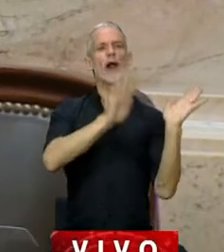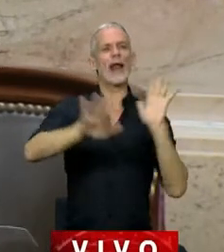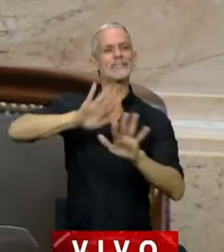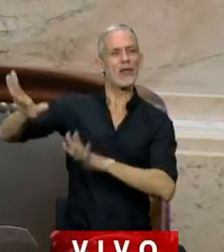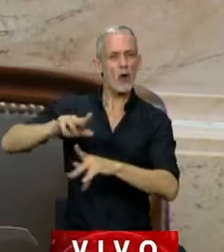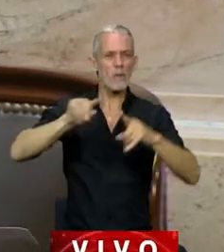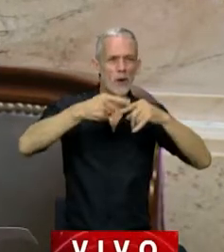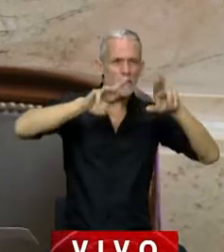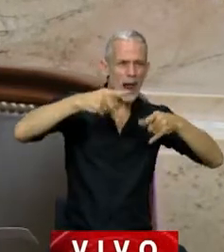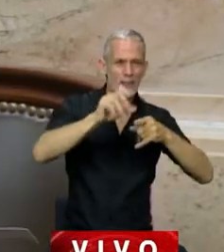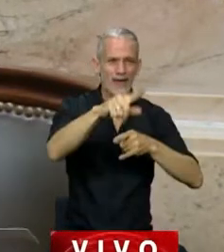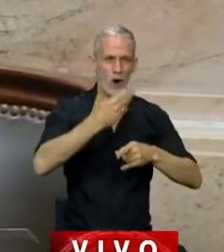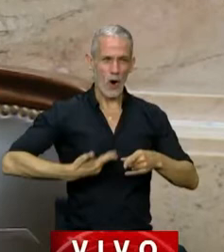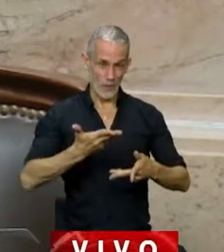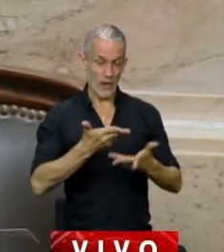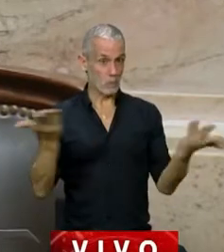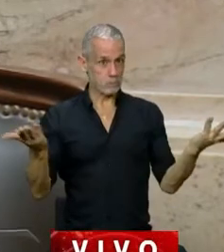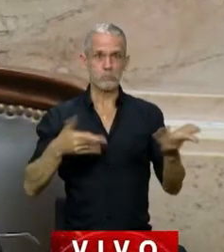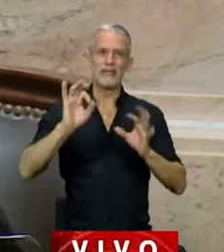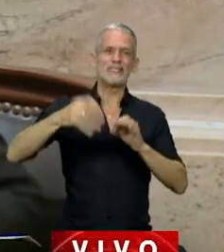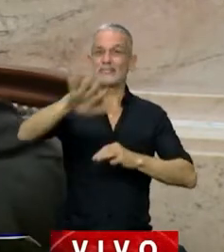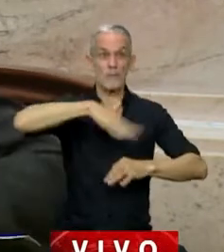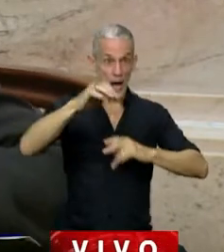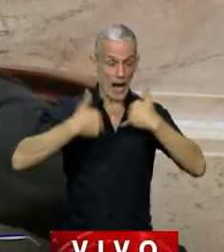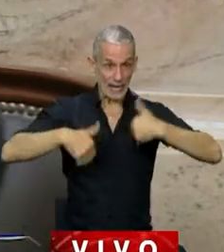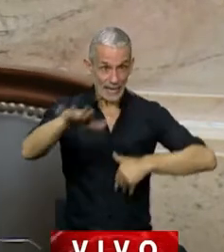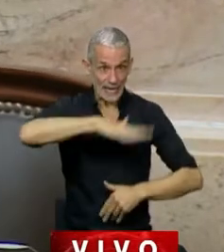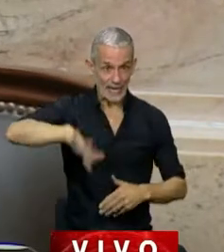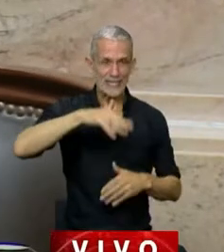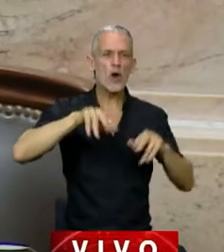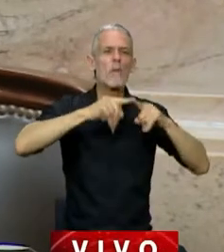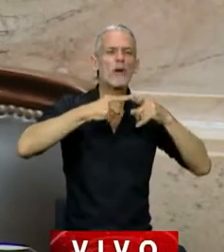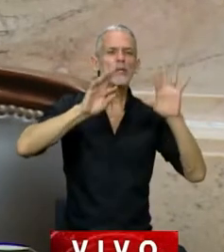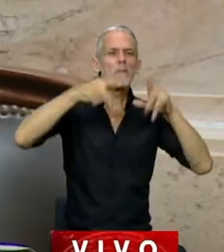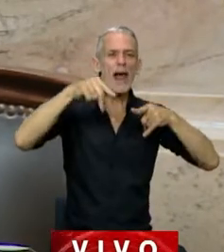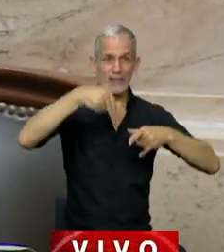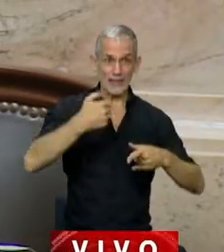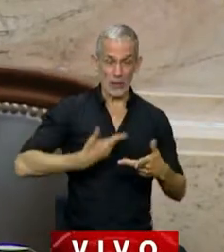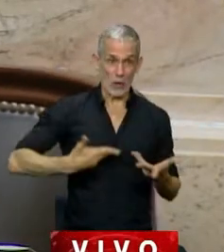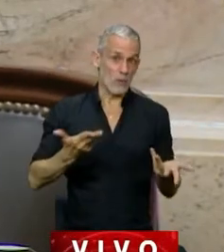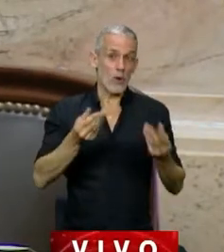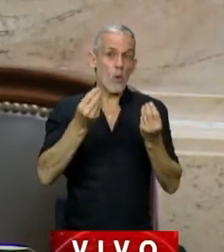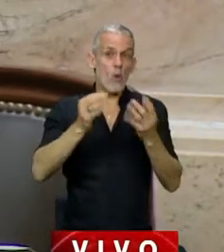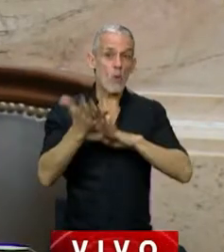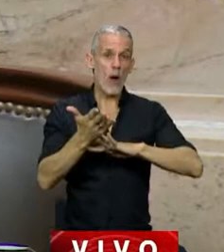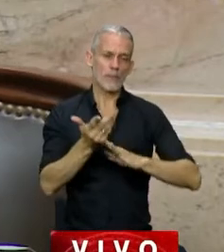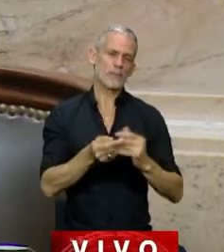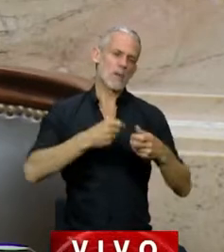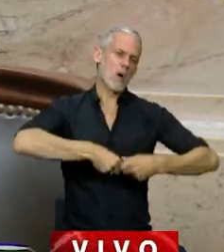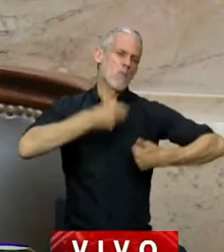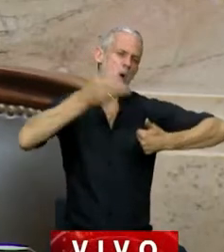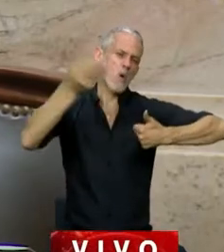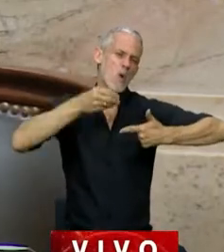de gobierno. Pues sepan los argentinos que la política de este gobierno siguen siendo los